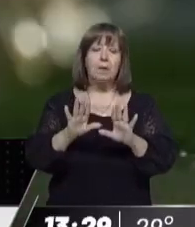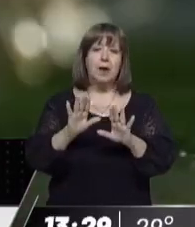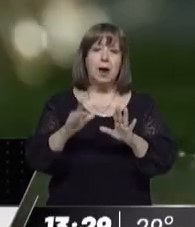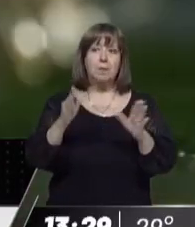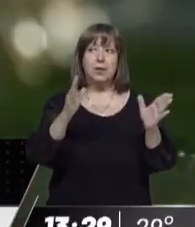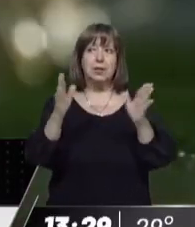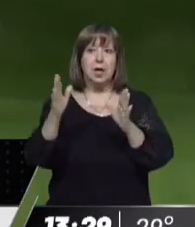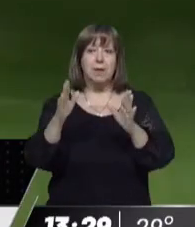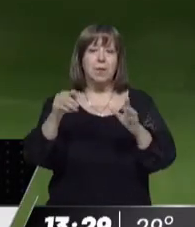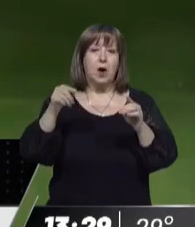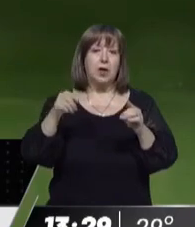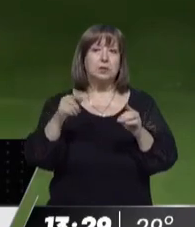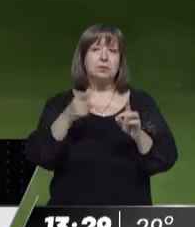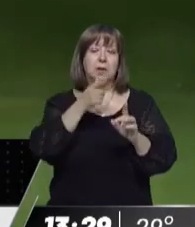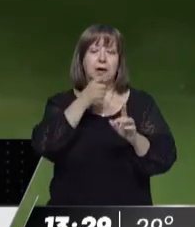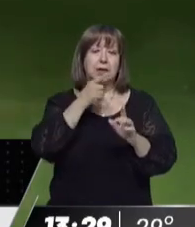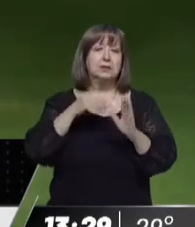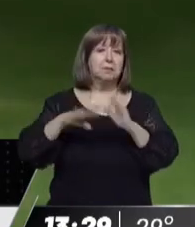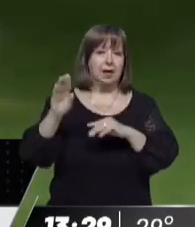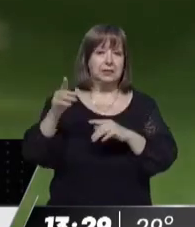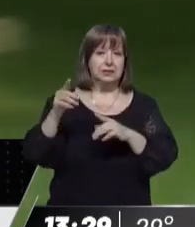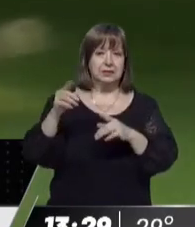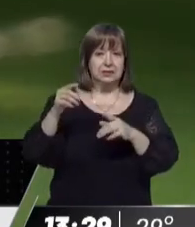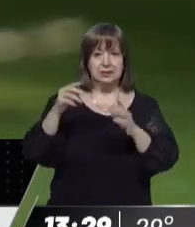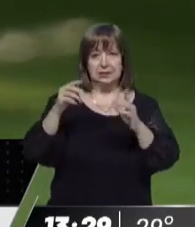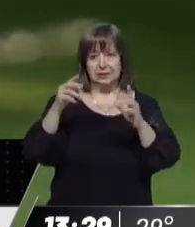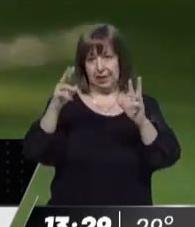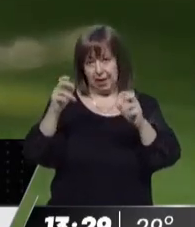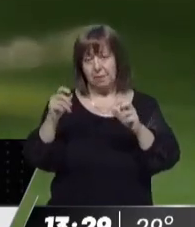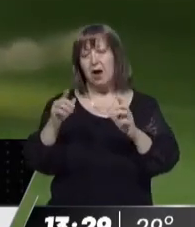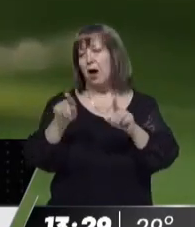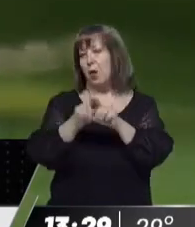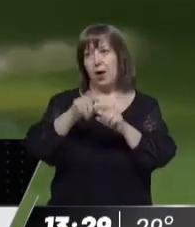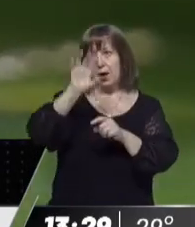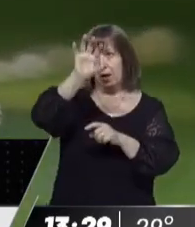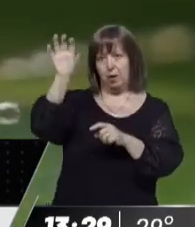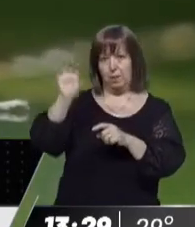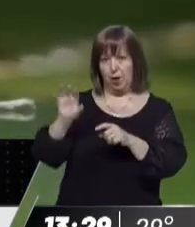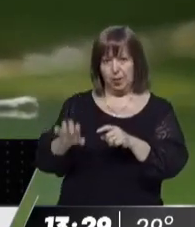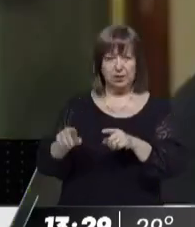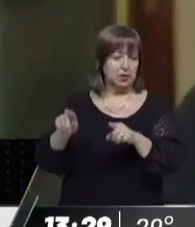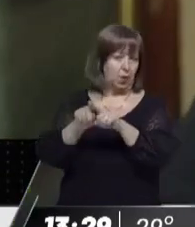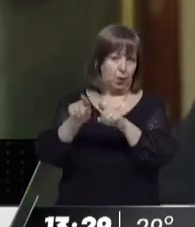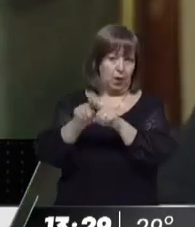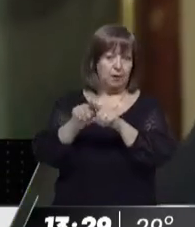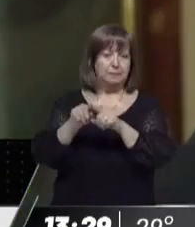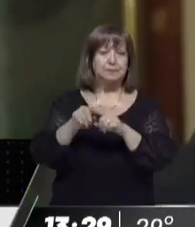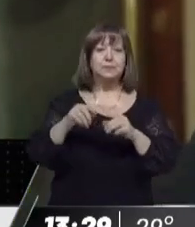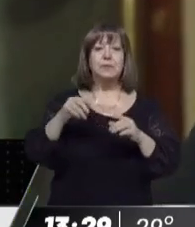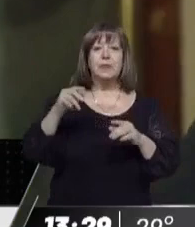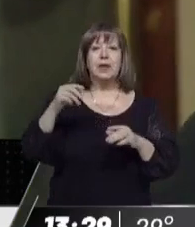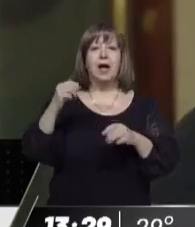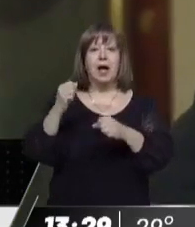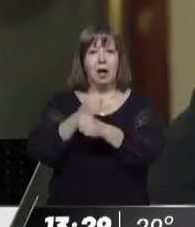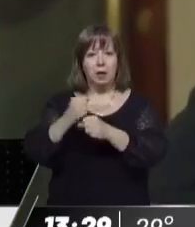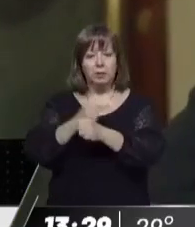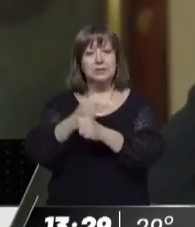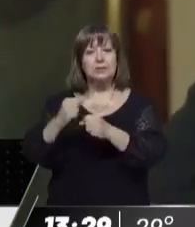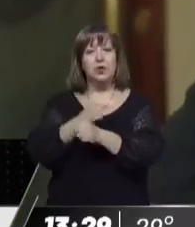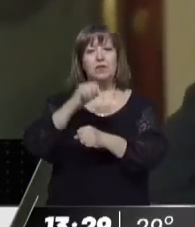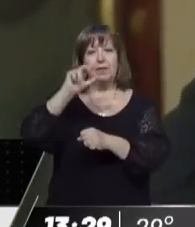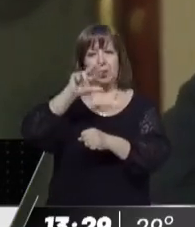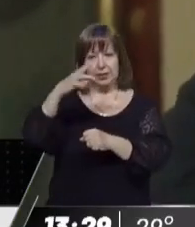esta temporada vamos a tener más casos. Es lo mismo que viene pasando en todo el país. Los 34 casos de esta